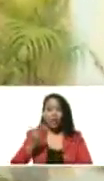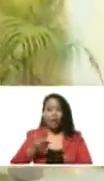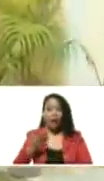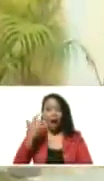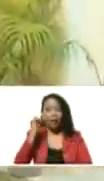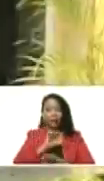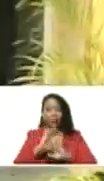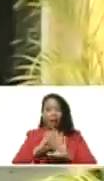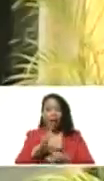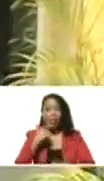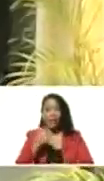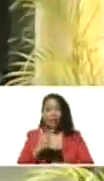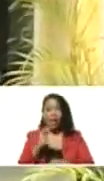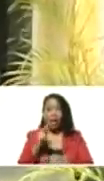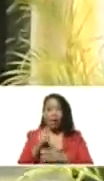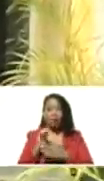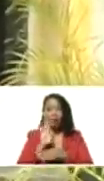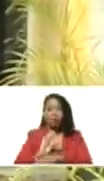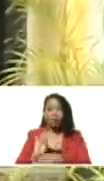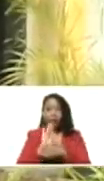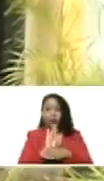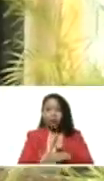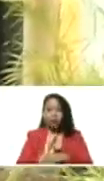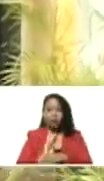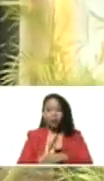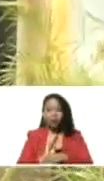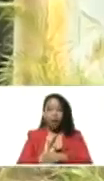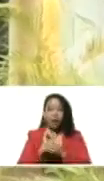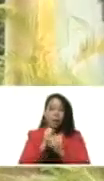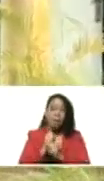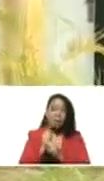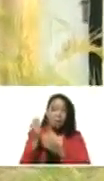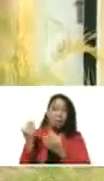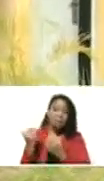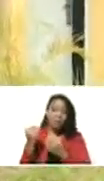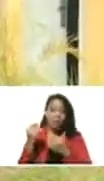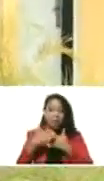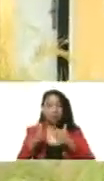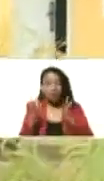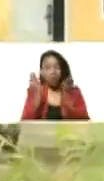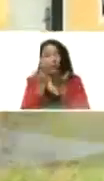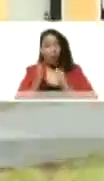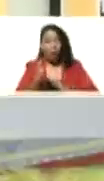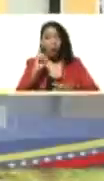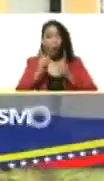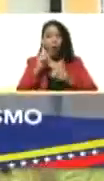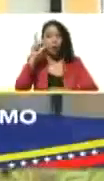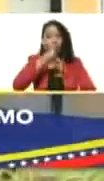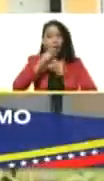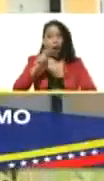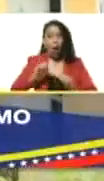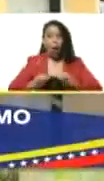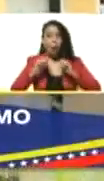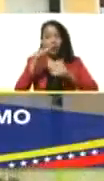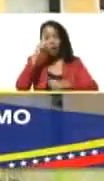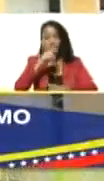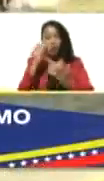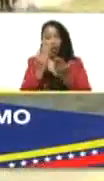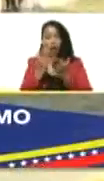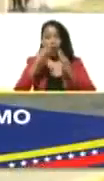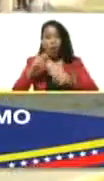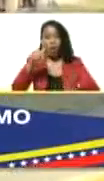ya, estamos cubriendo las expectativas del colegio, estamos habiendo también algunas necesidades para comenzar su año escolar desde